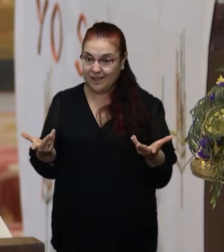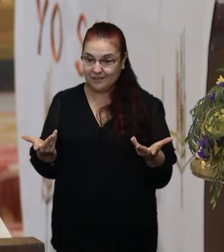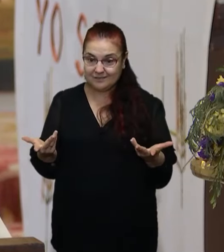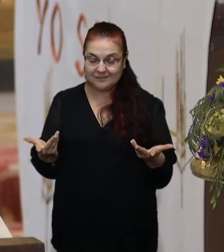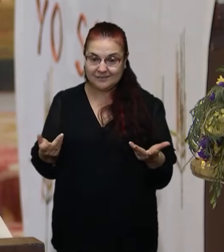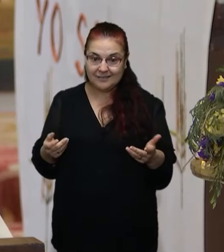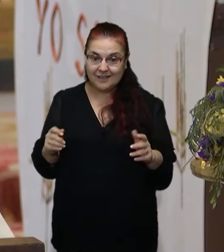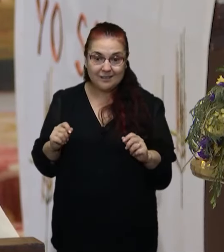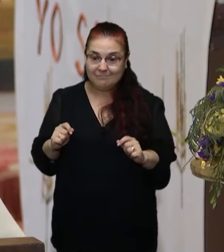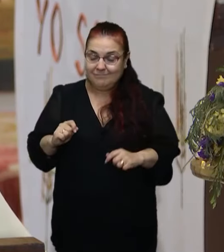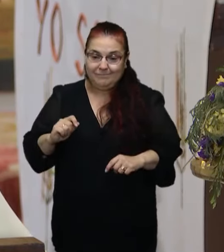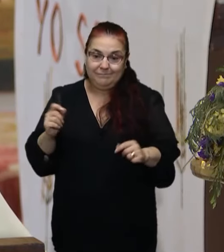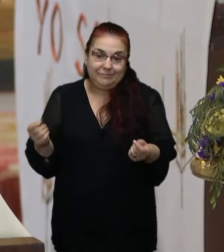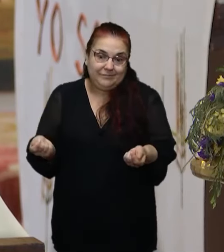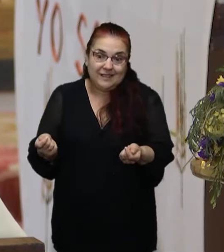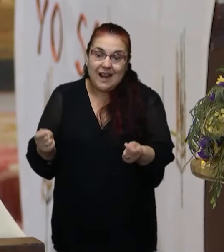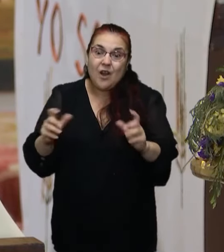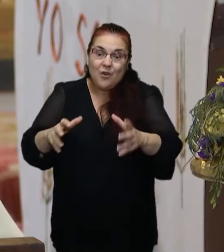nosotros.